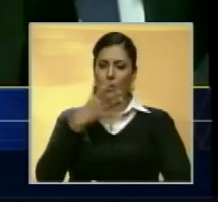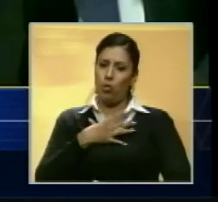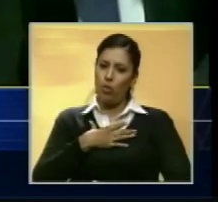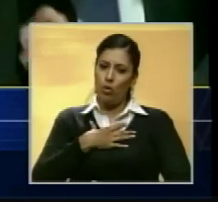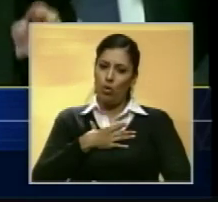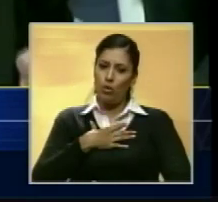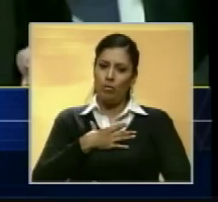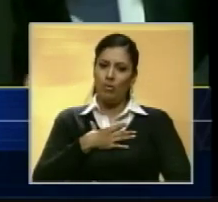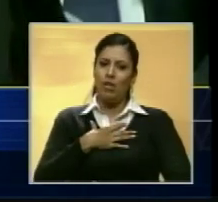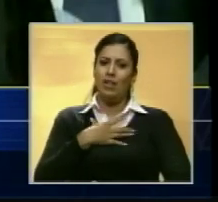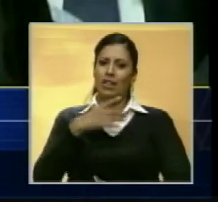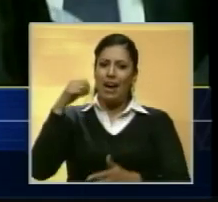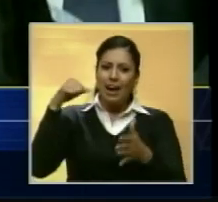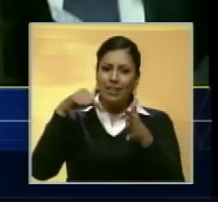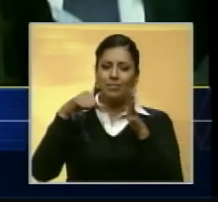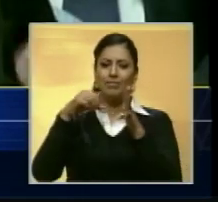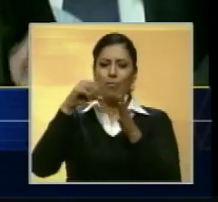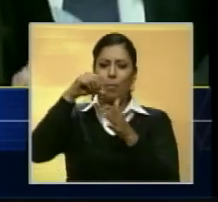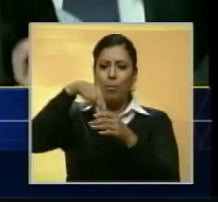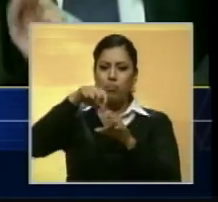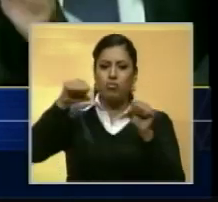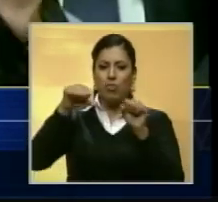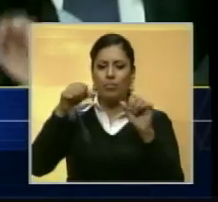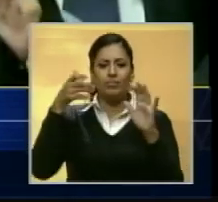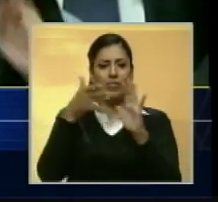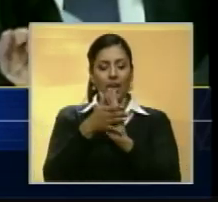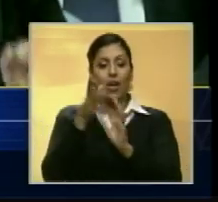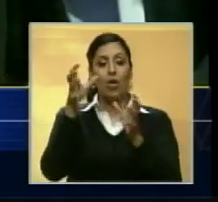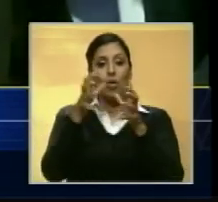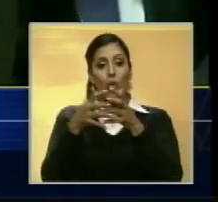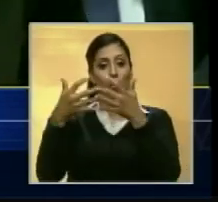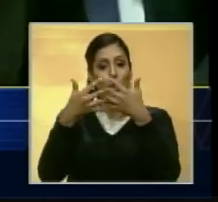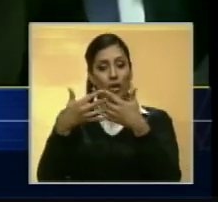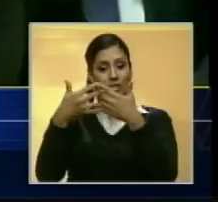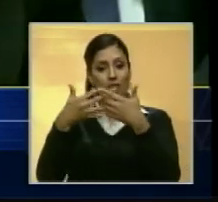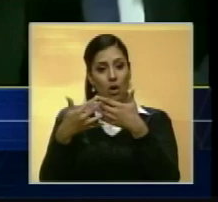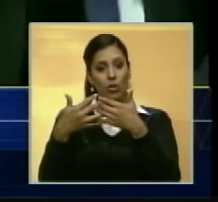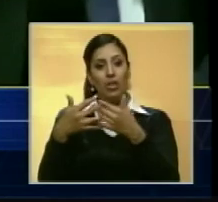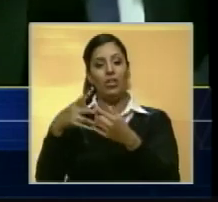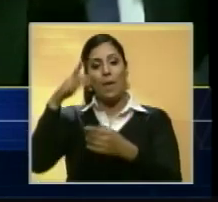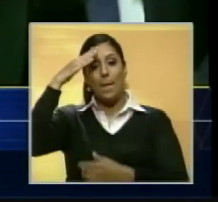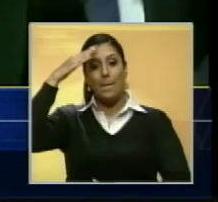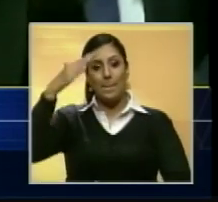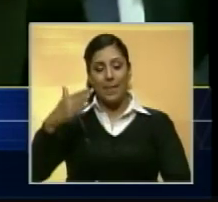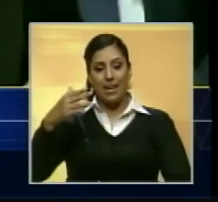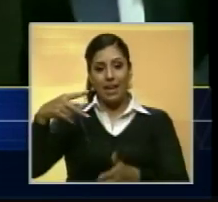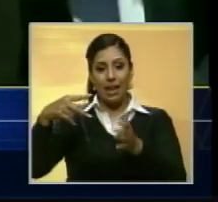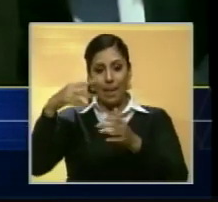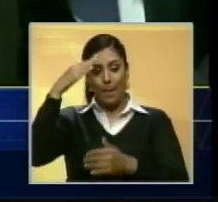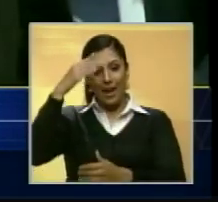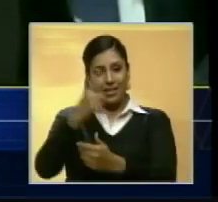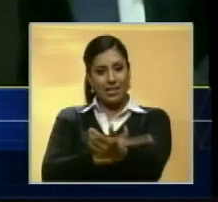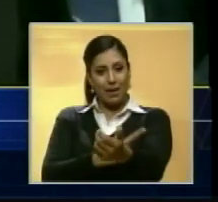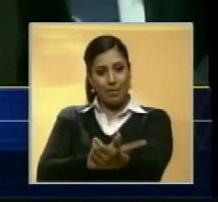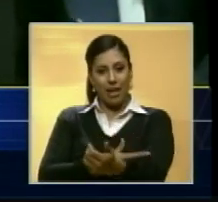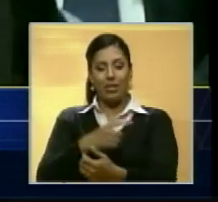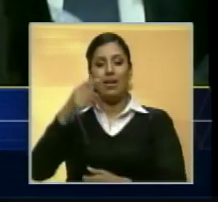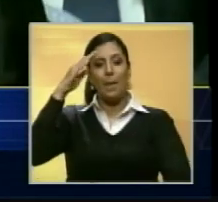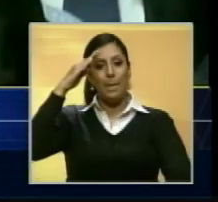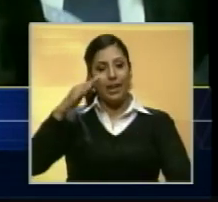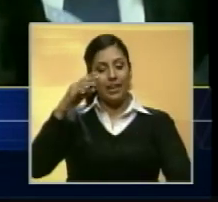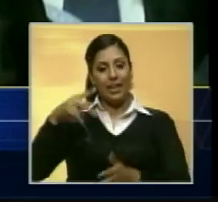dolor de un ataque por parte de los Estados Unidos al ejército de un país hermano, al